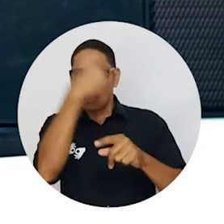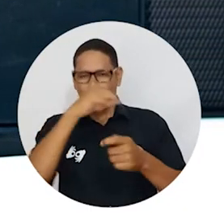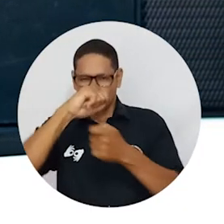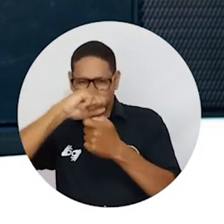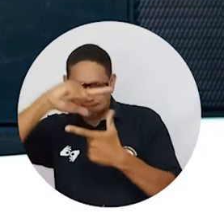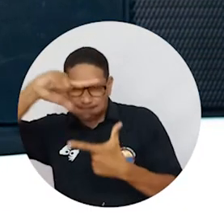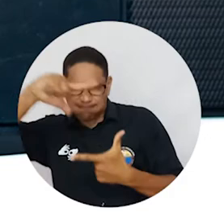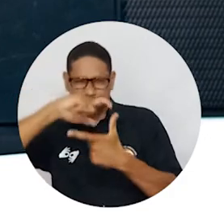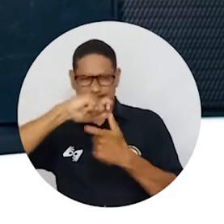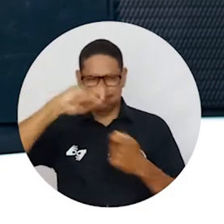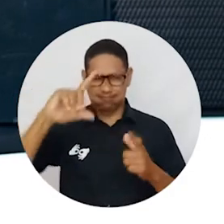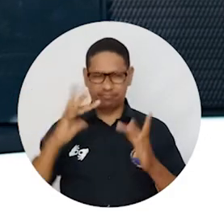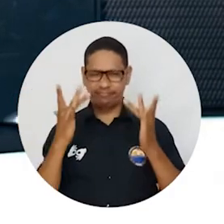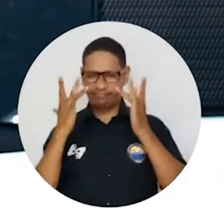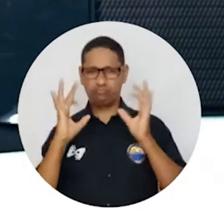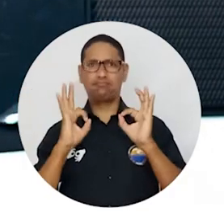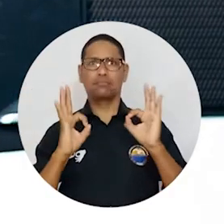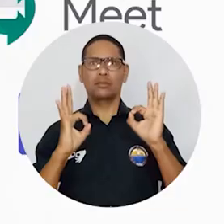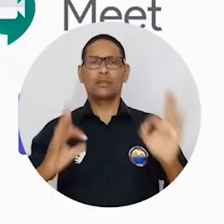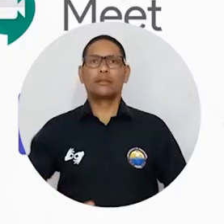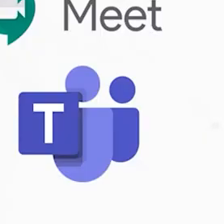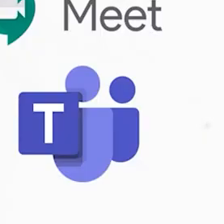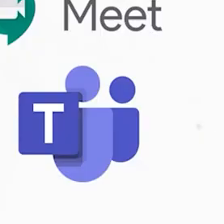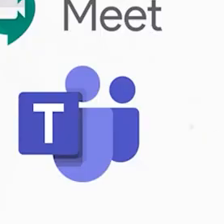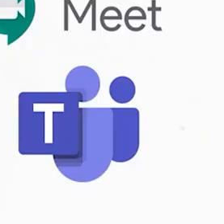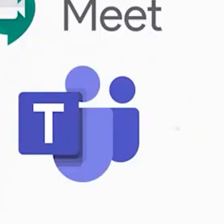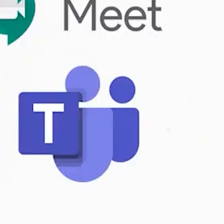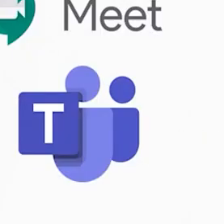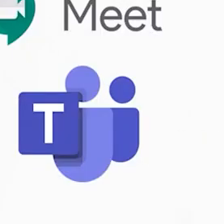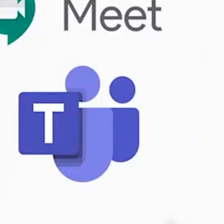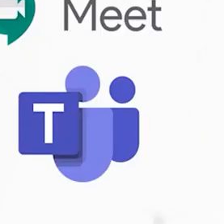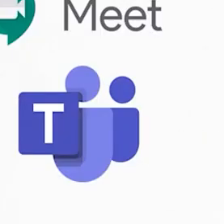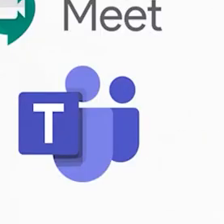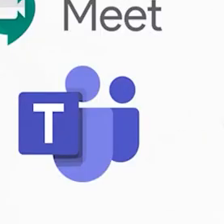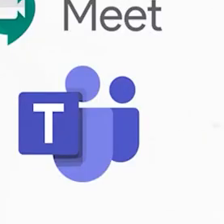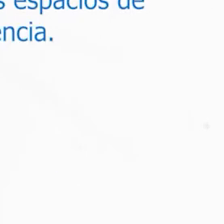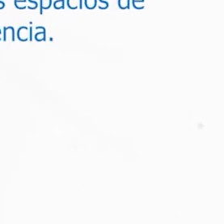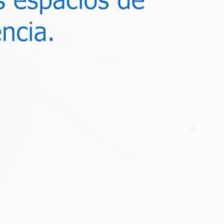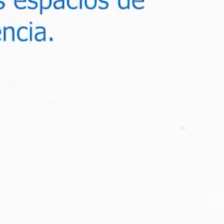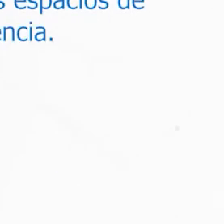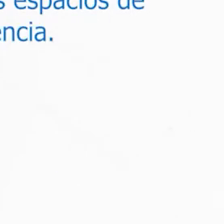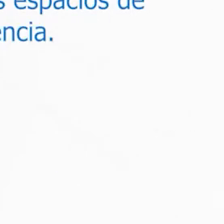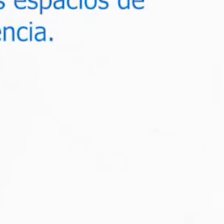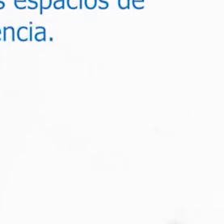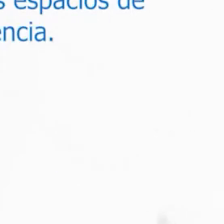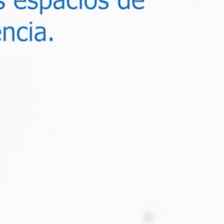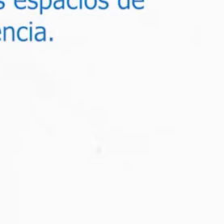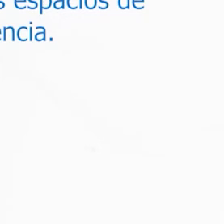manera inteligente con gran calidad y nitidez.